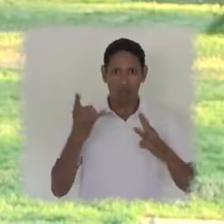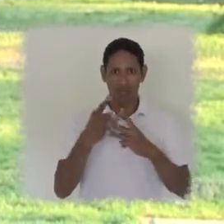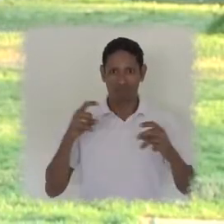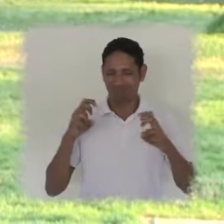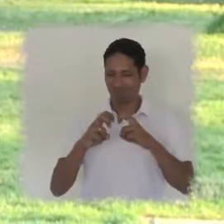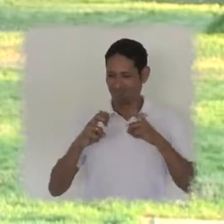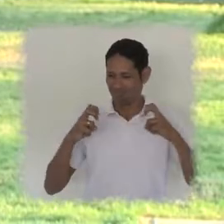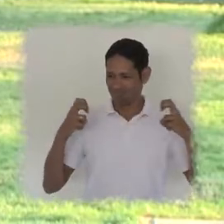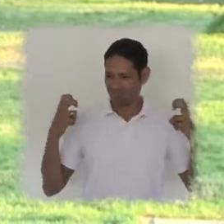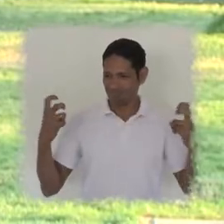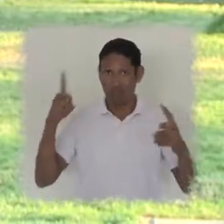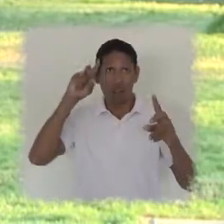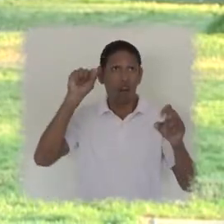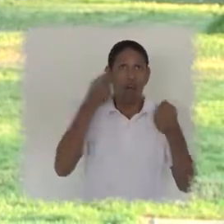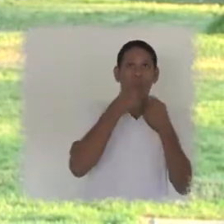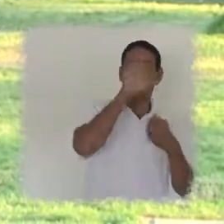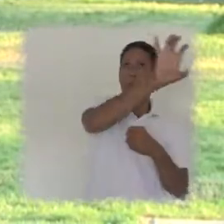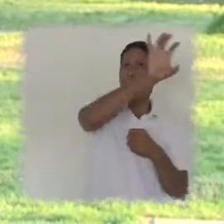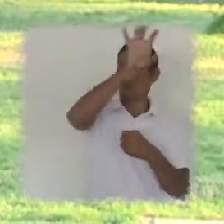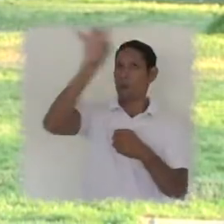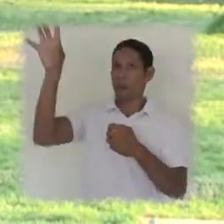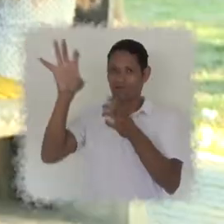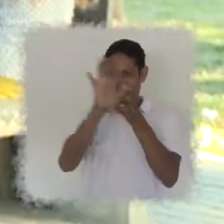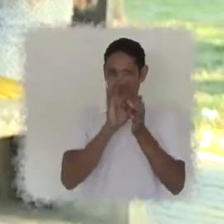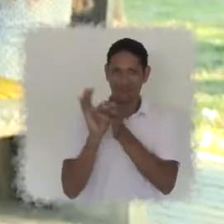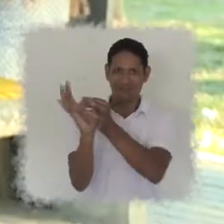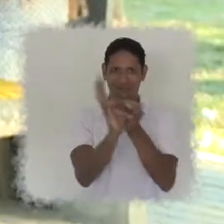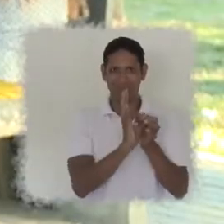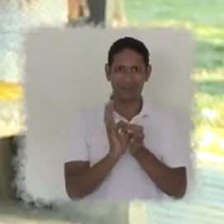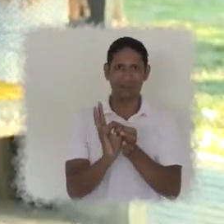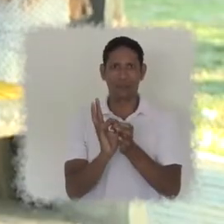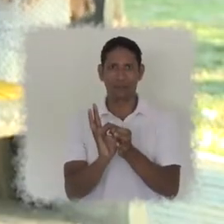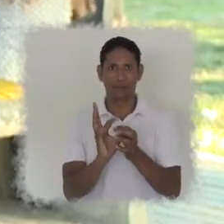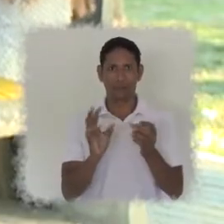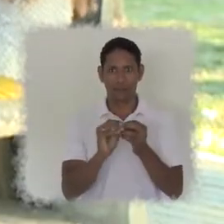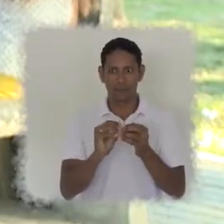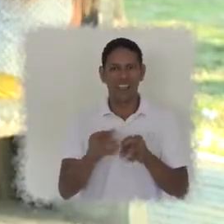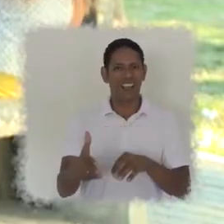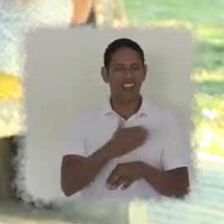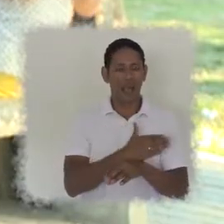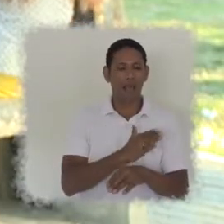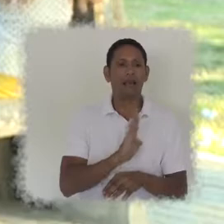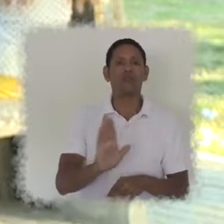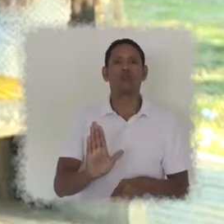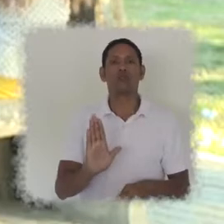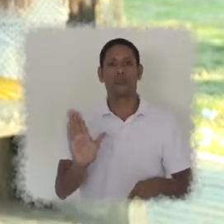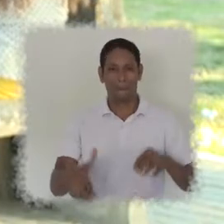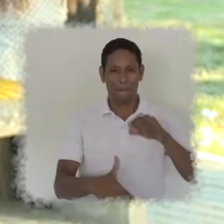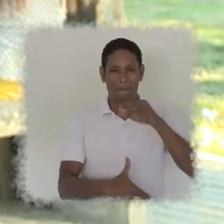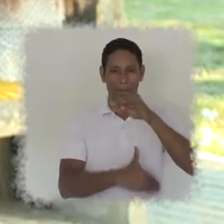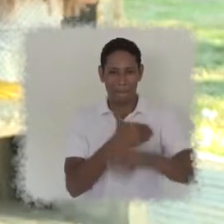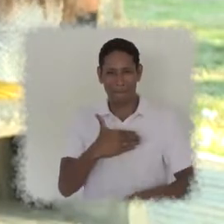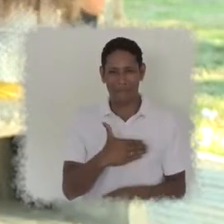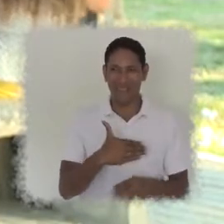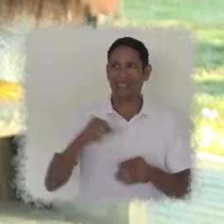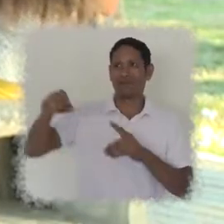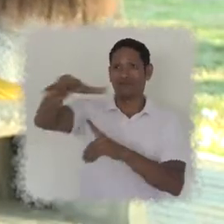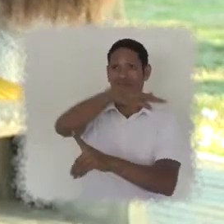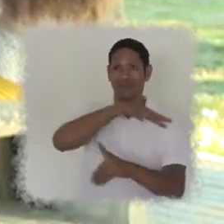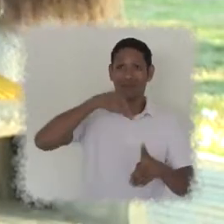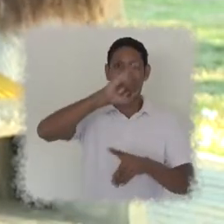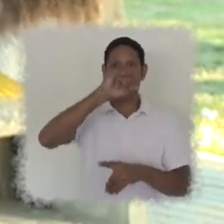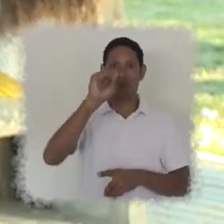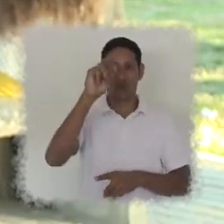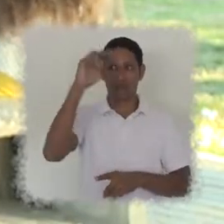Unimagdalena realizó coloquios sobre cooperación internacional. Este espacio contó con la participación del exministro del Medio Ambiente y exembajador